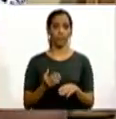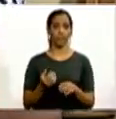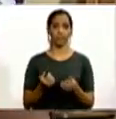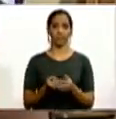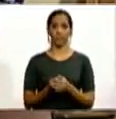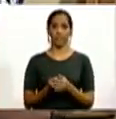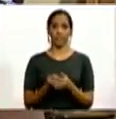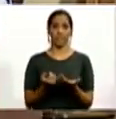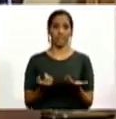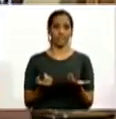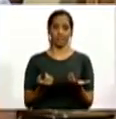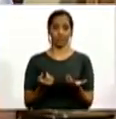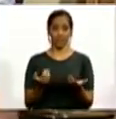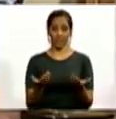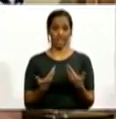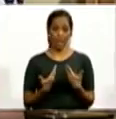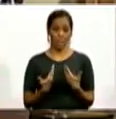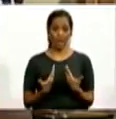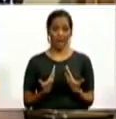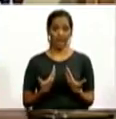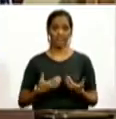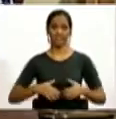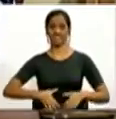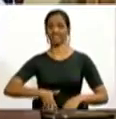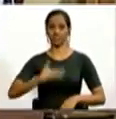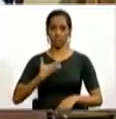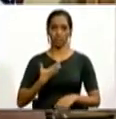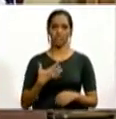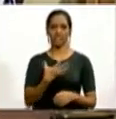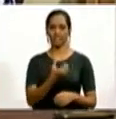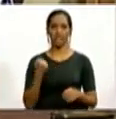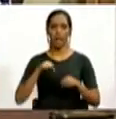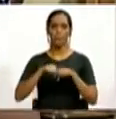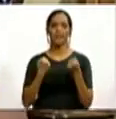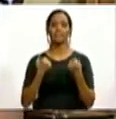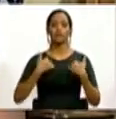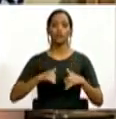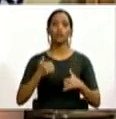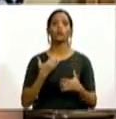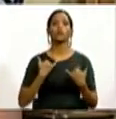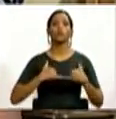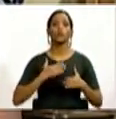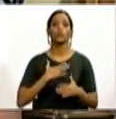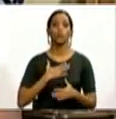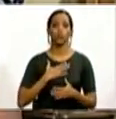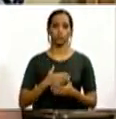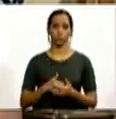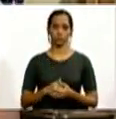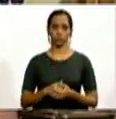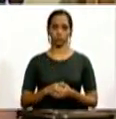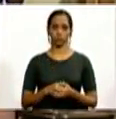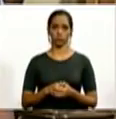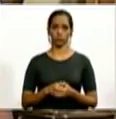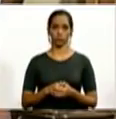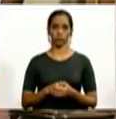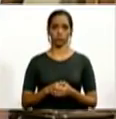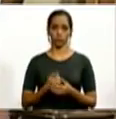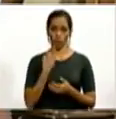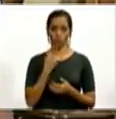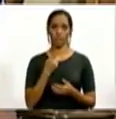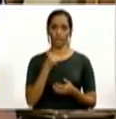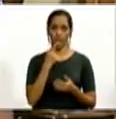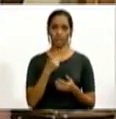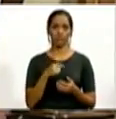que es padre, no le dan nada más arrechera que le quiten de las manos el pan de los hijos de uno. Yo lo venía diciendo hace